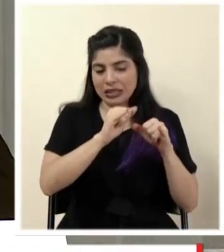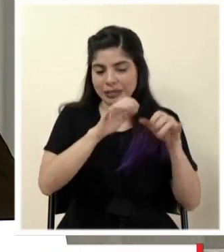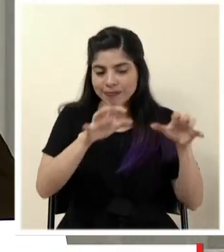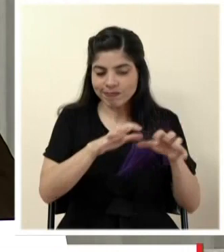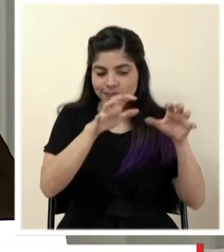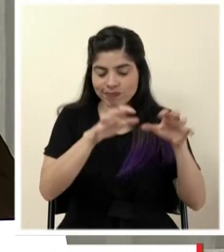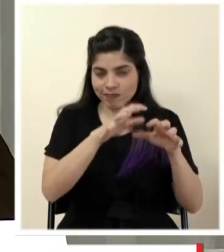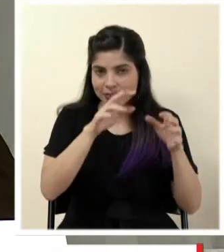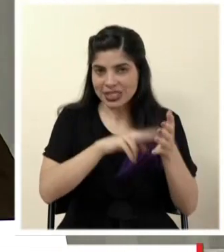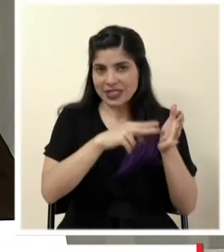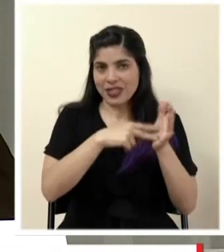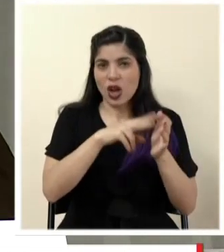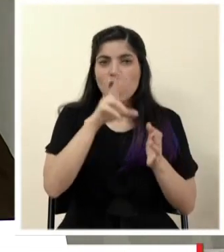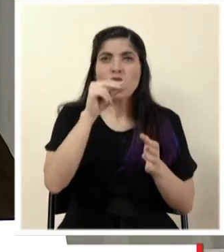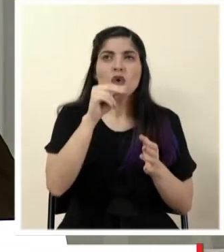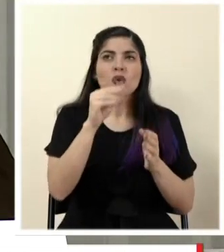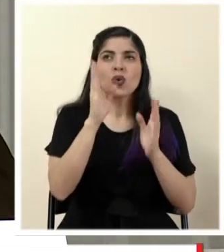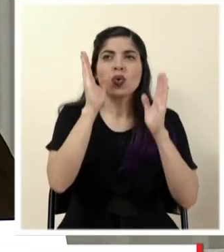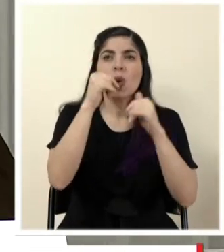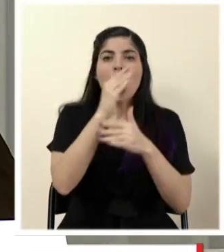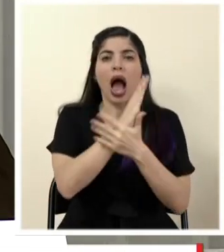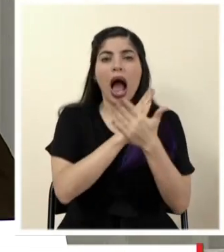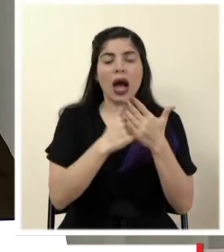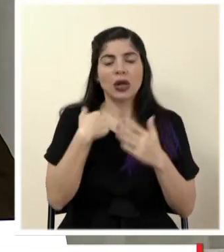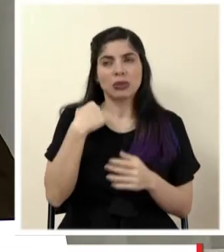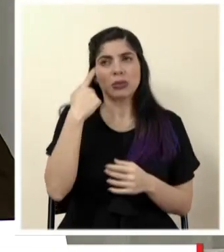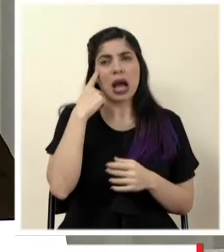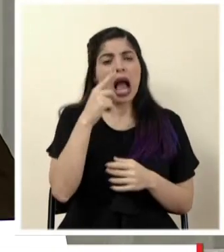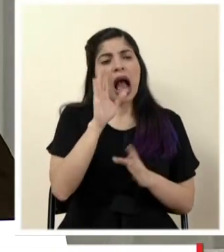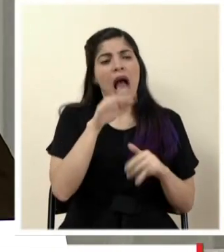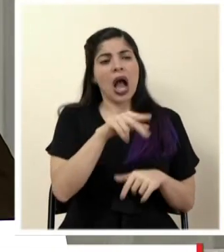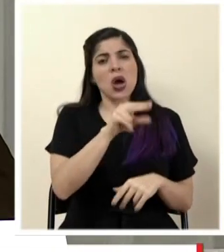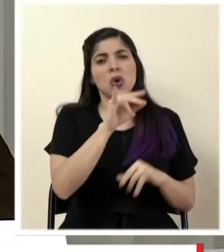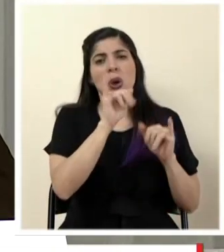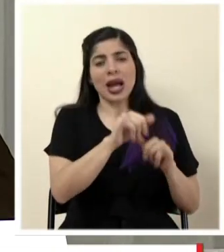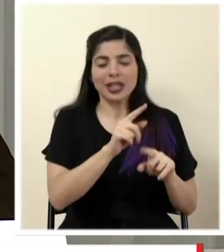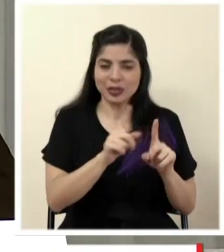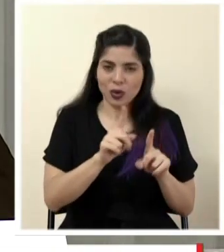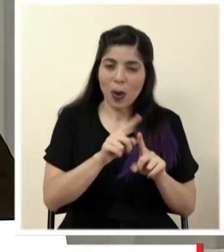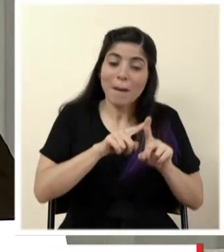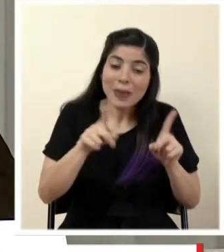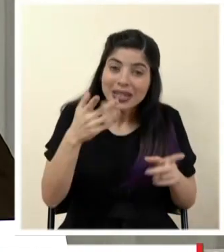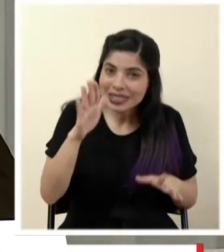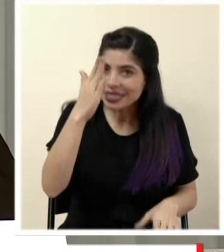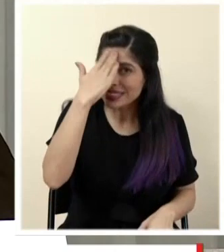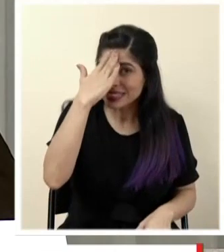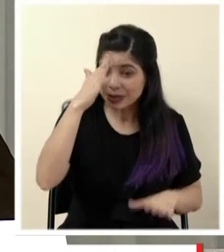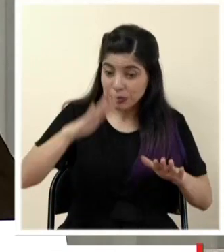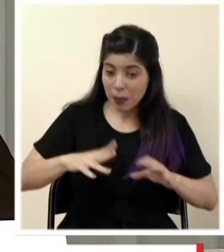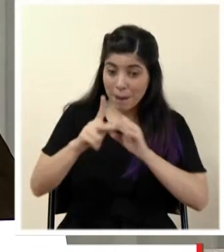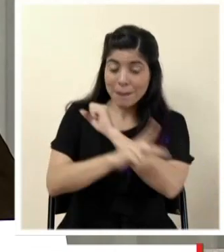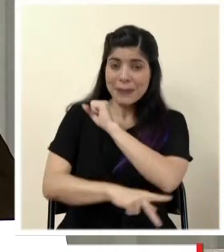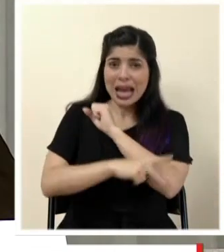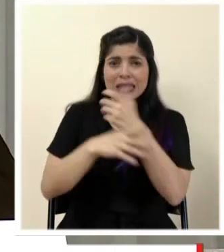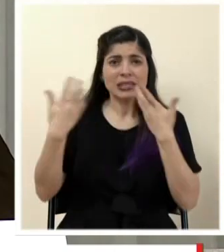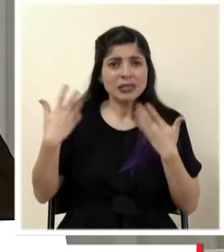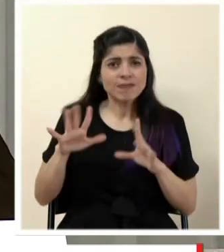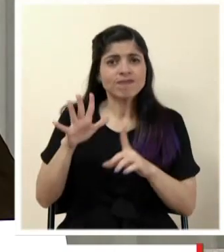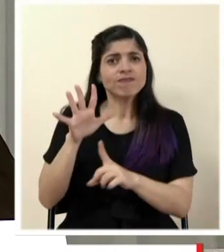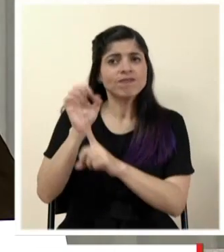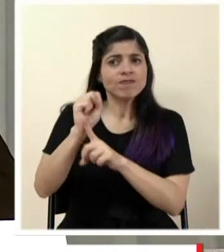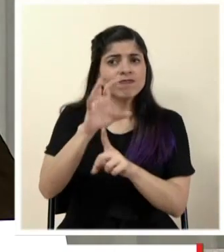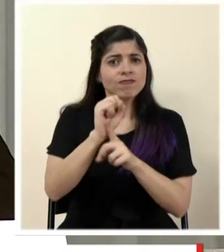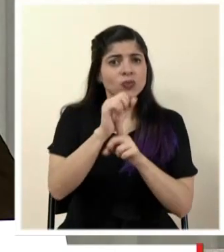hay algo que nos haga pensar que esto no es así. Sin embargo, sabemos que en nuestro país no hemos tenido a nivel detectado una transmisión